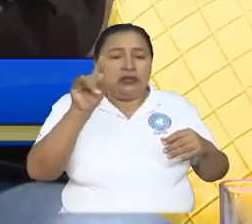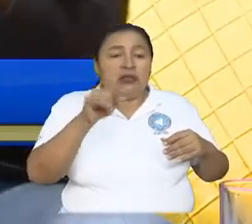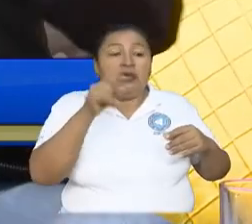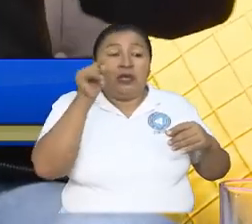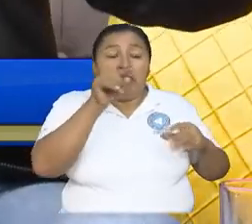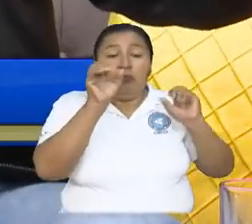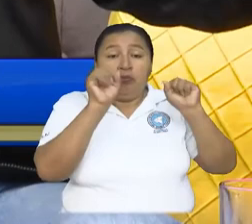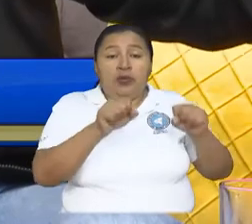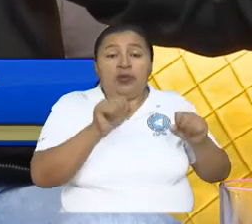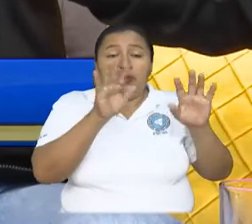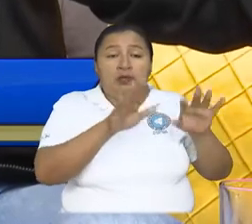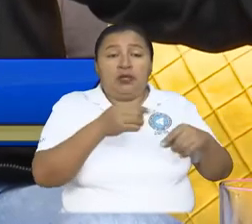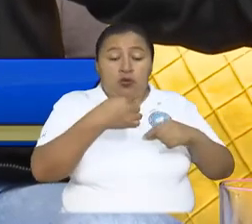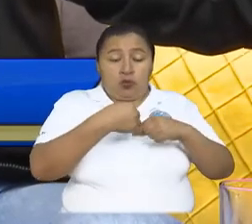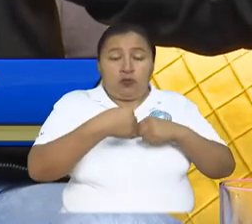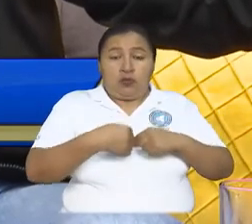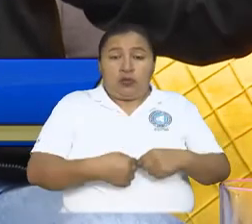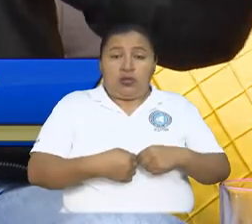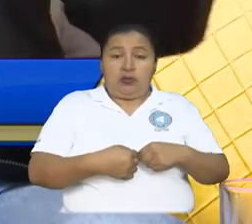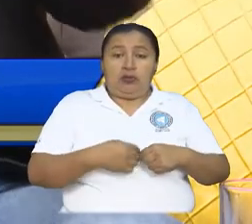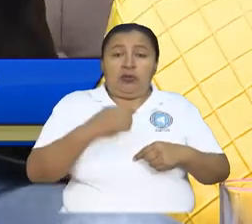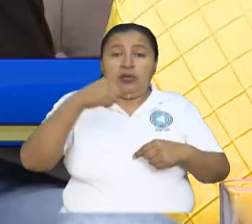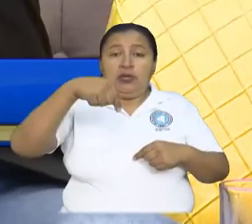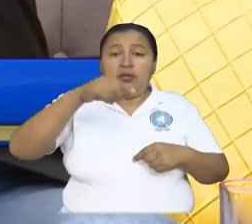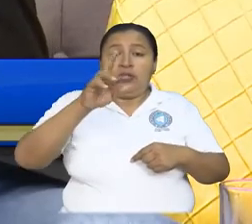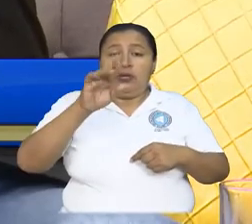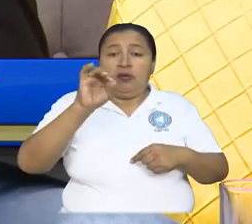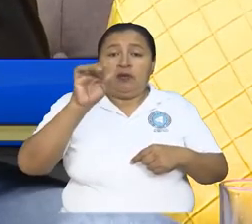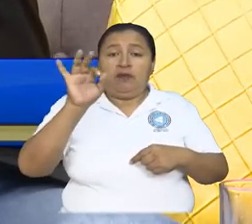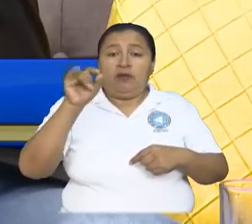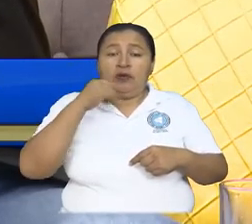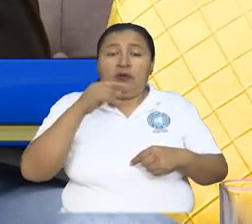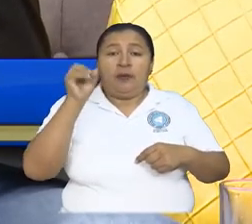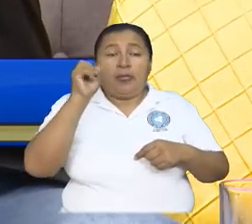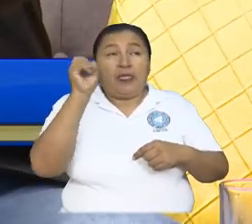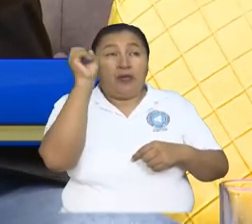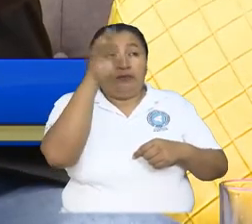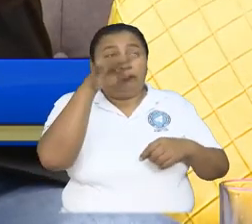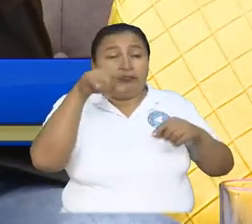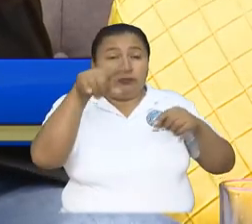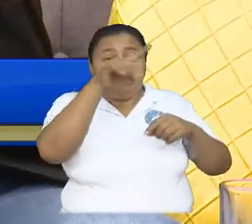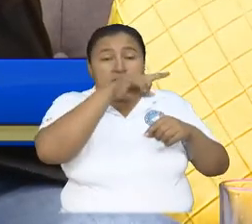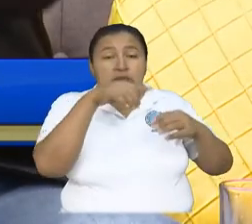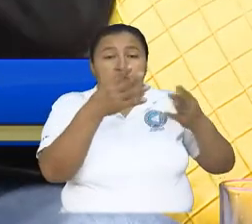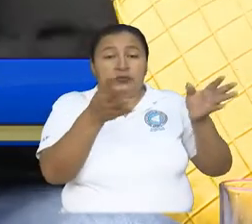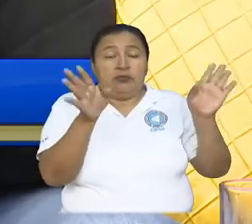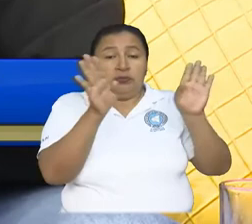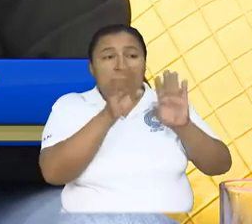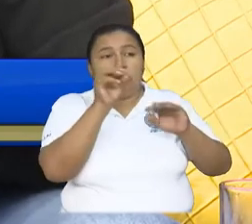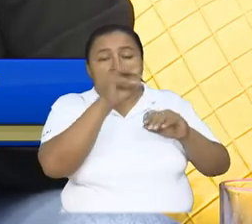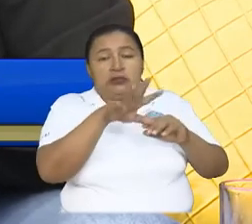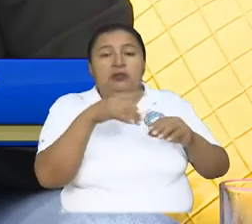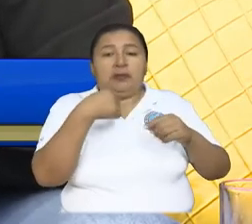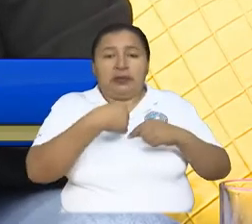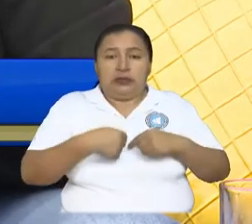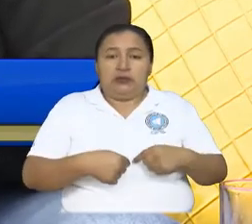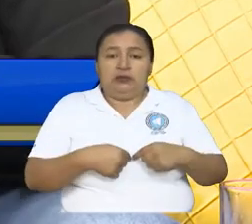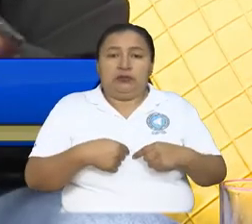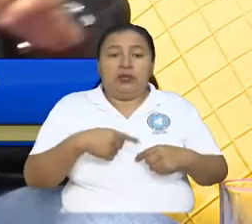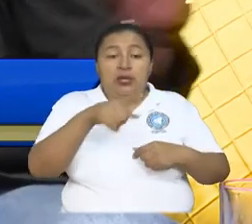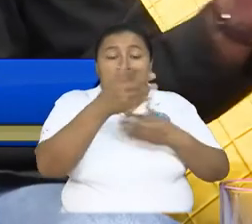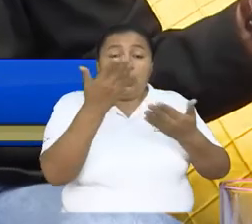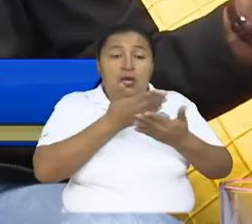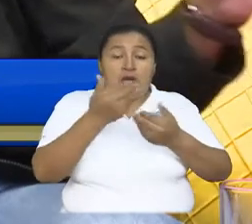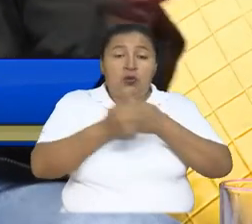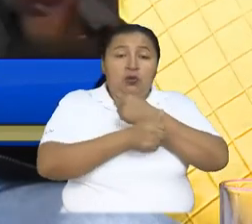ellos pueden estar operando en el quirófano y transmitir en la pantalla del auditorio esa operación de